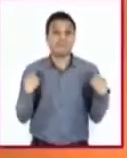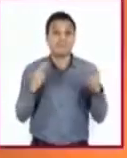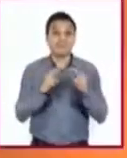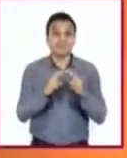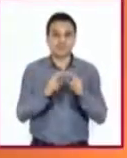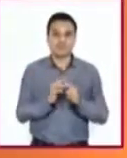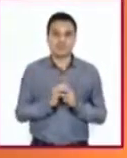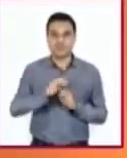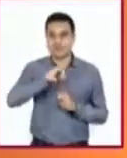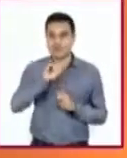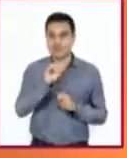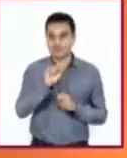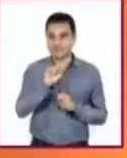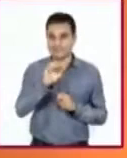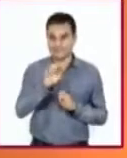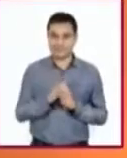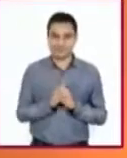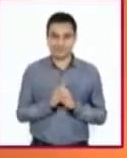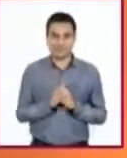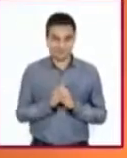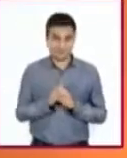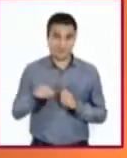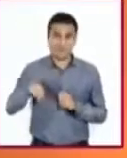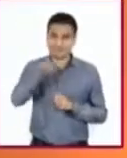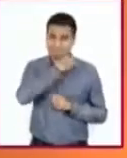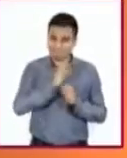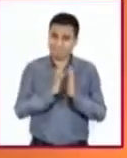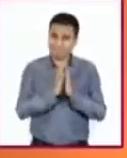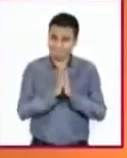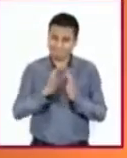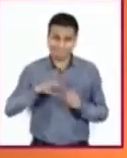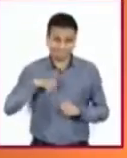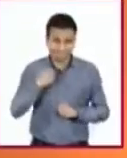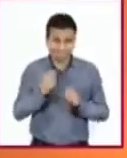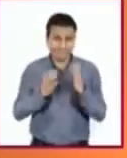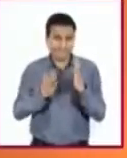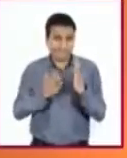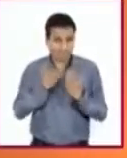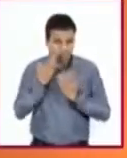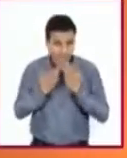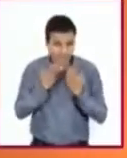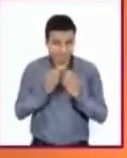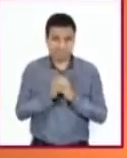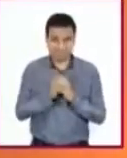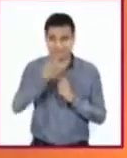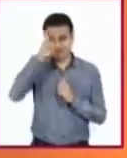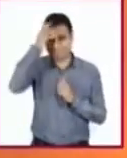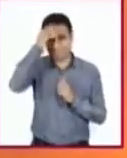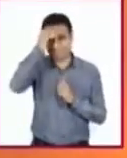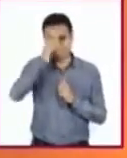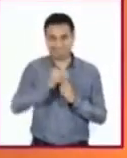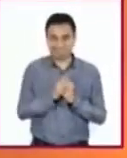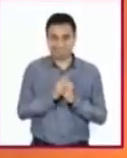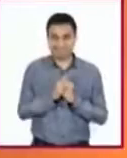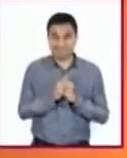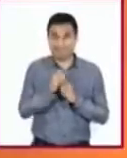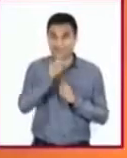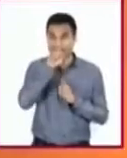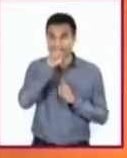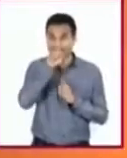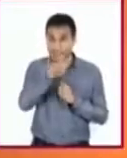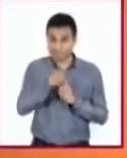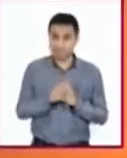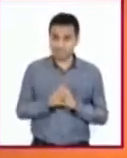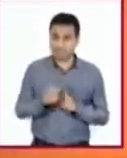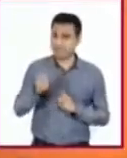David Hernández Esquivel y les invito a poner su máximo esfuerzo para adquirir experiencias de aprendizaje. Asimismo,